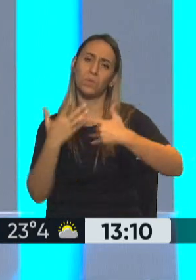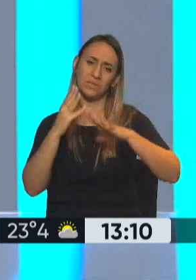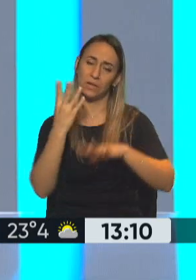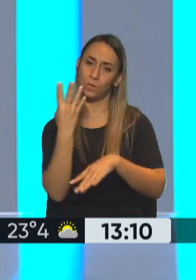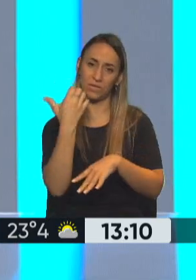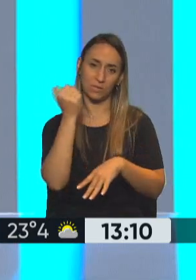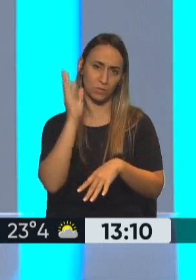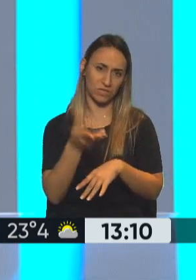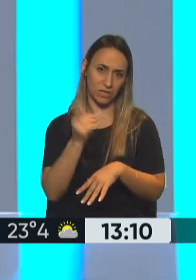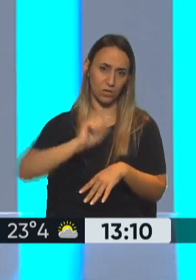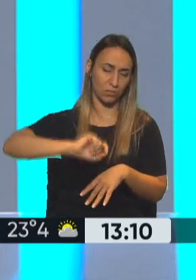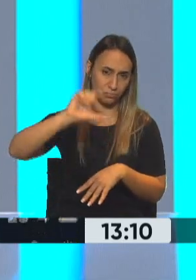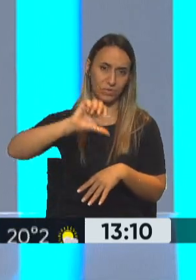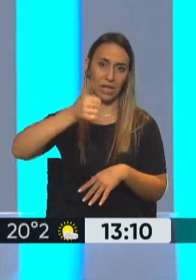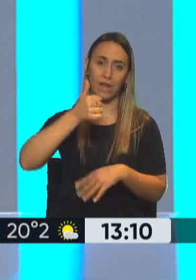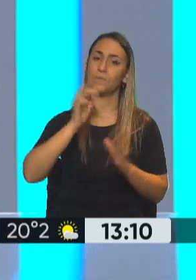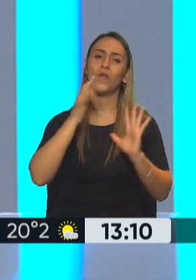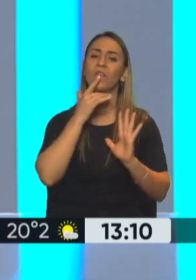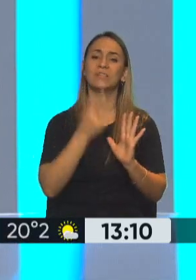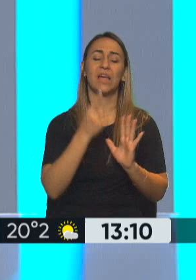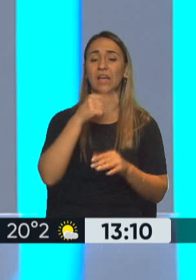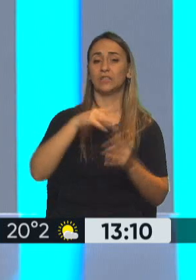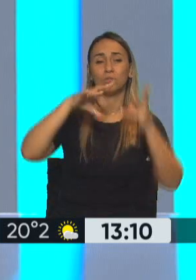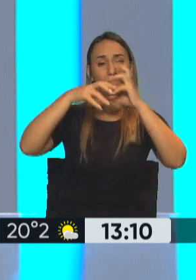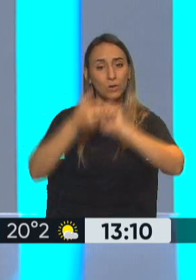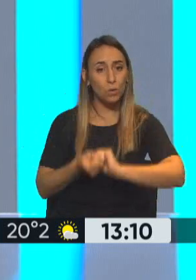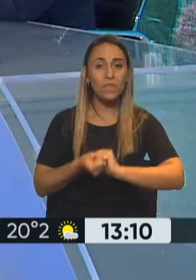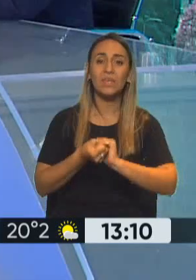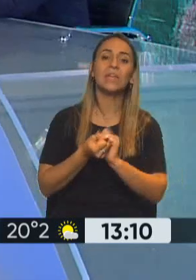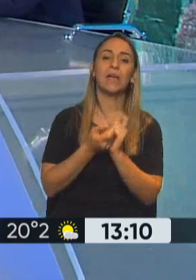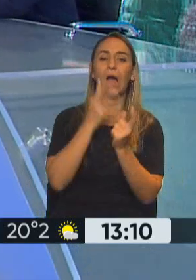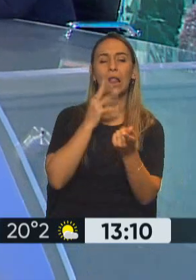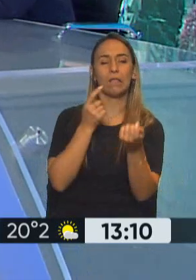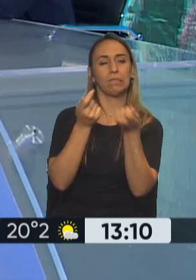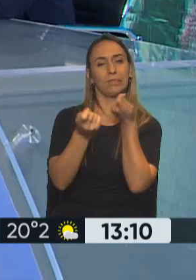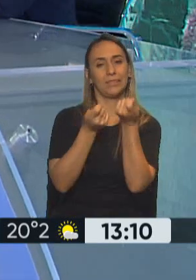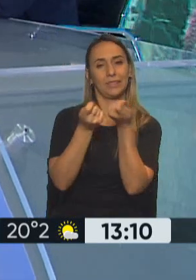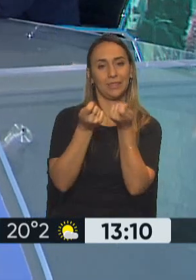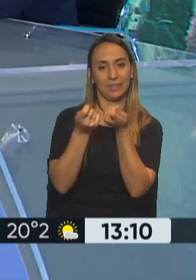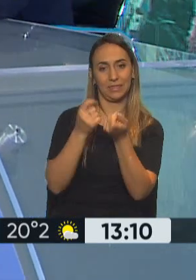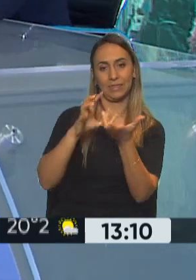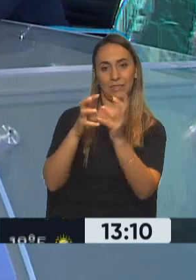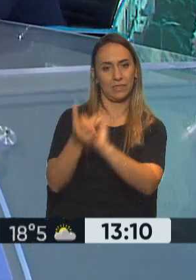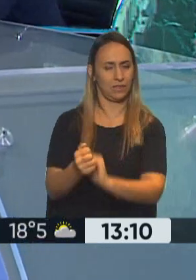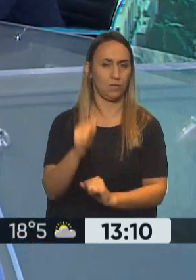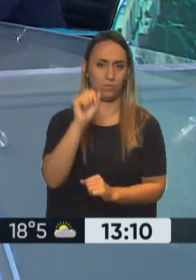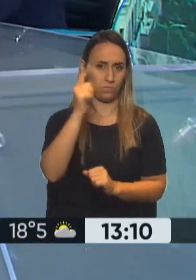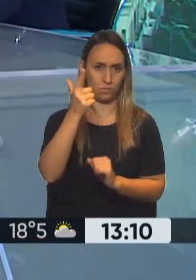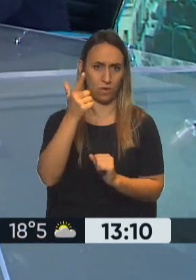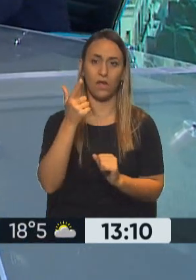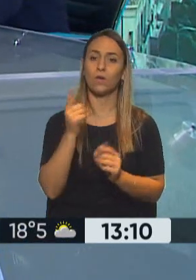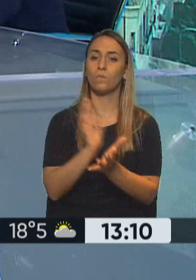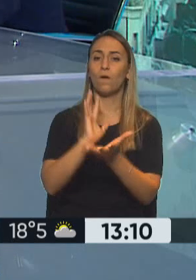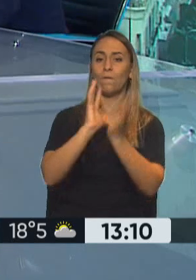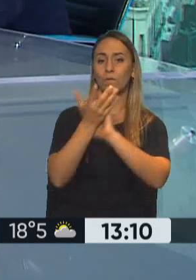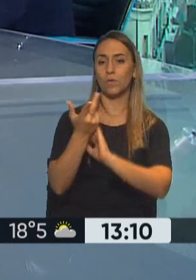Pero bueno, en definitiva dice, descarta absolutamente que esto sea una maniobra de vaciamiento,